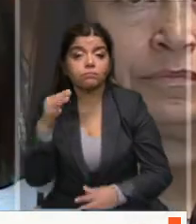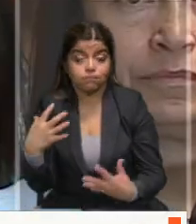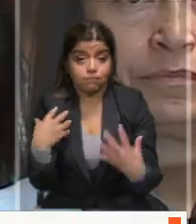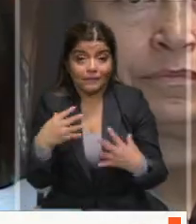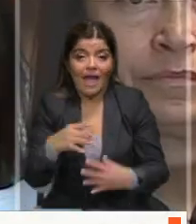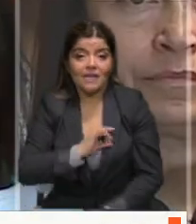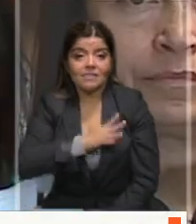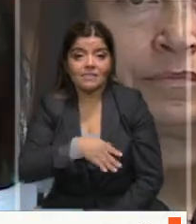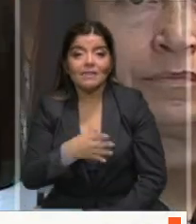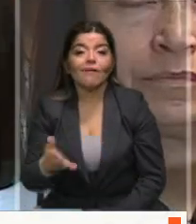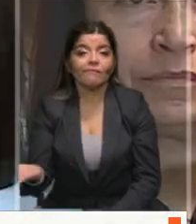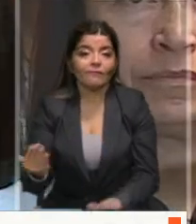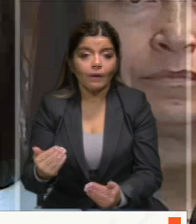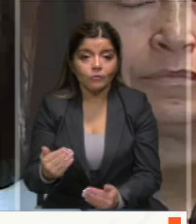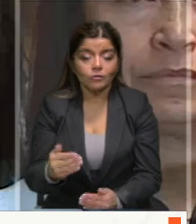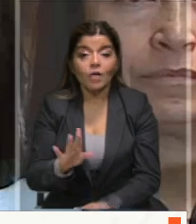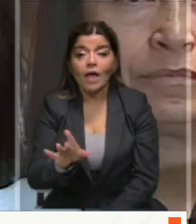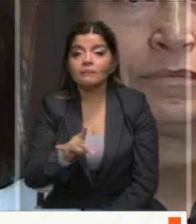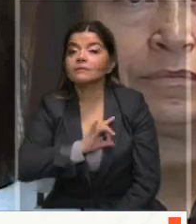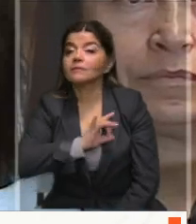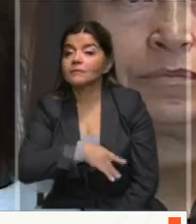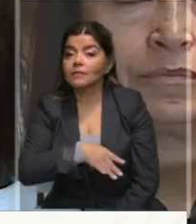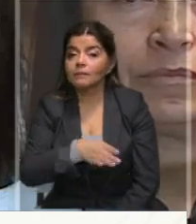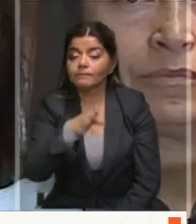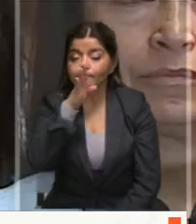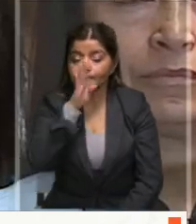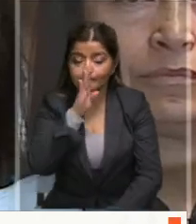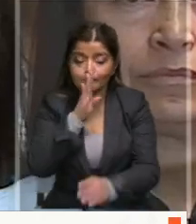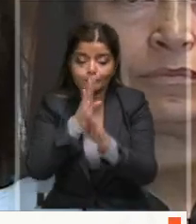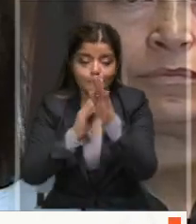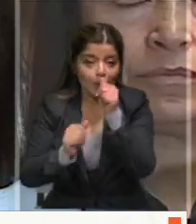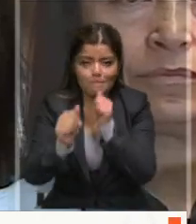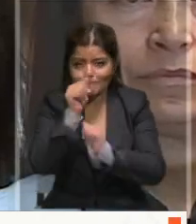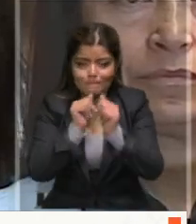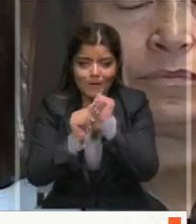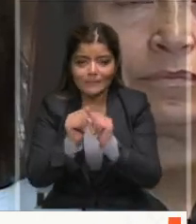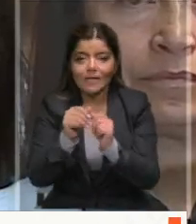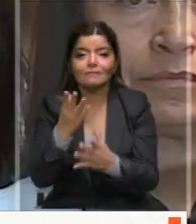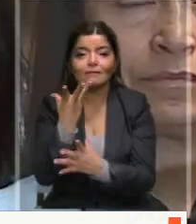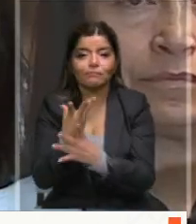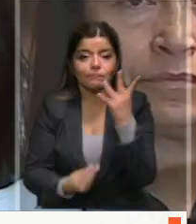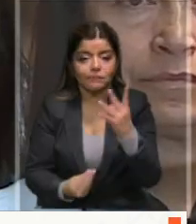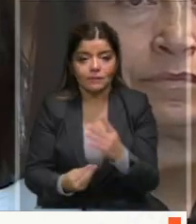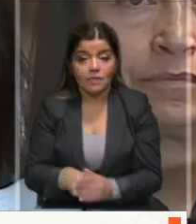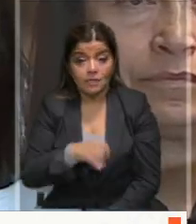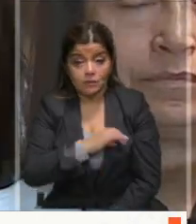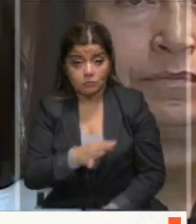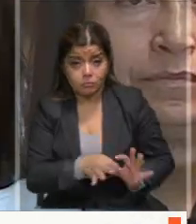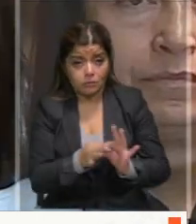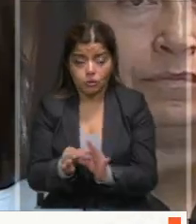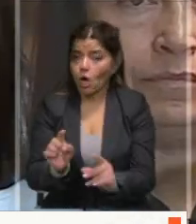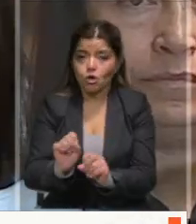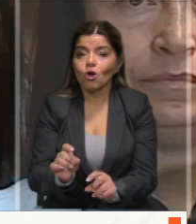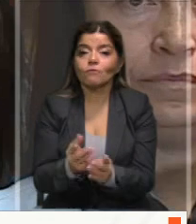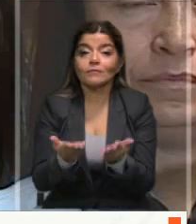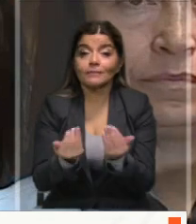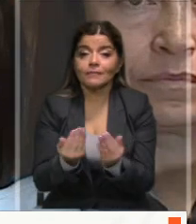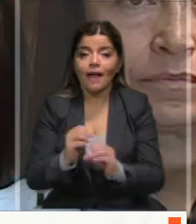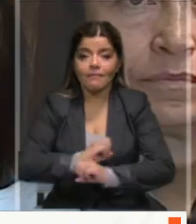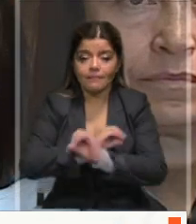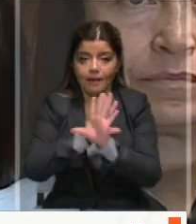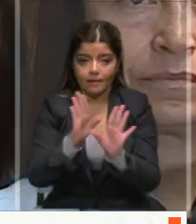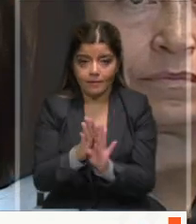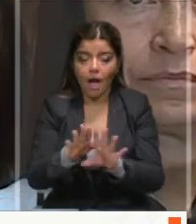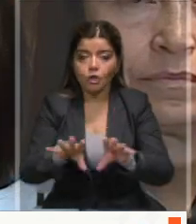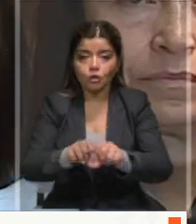chile se le acabó la paciencia chile no quiere más excusas lo que chile quiere es claridad y